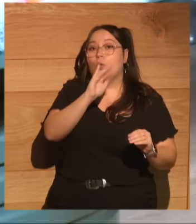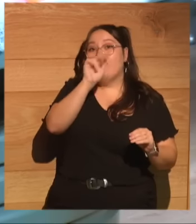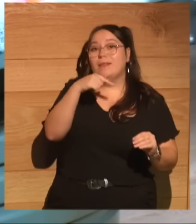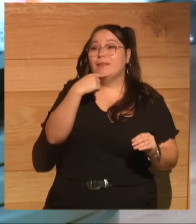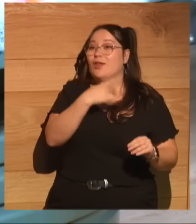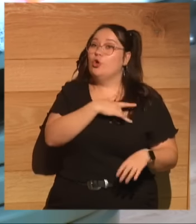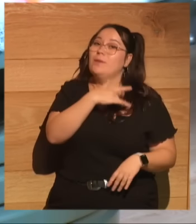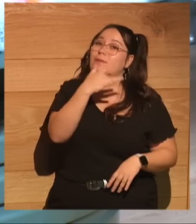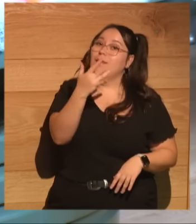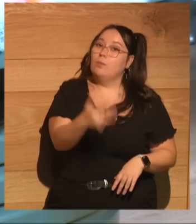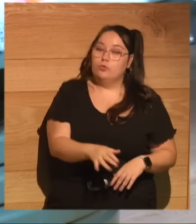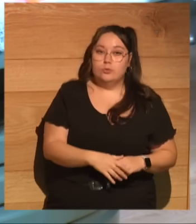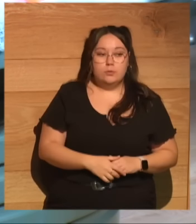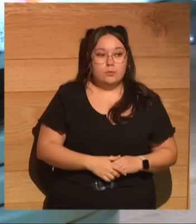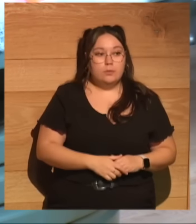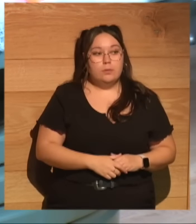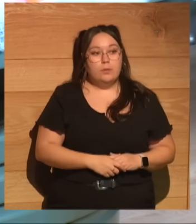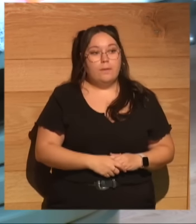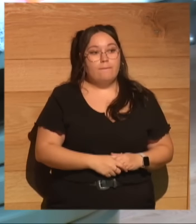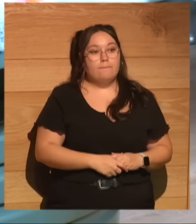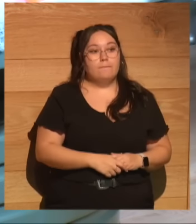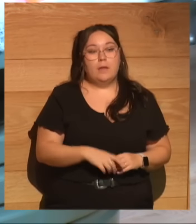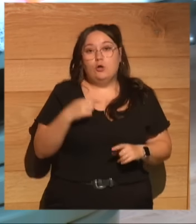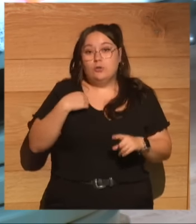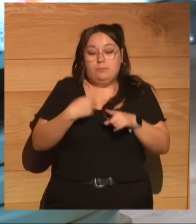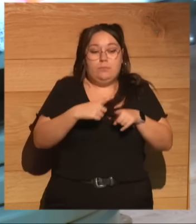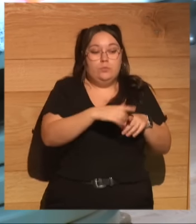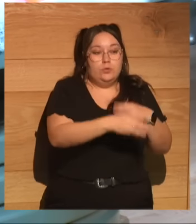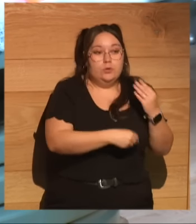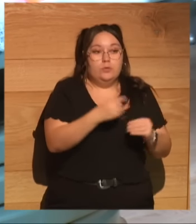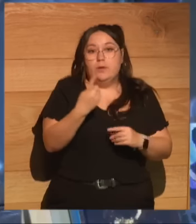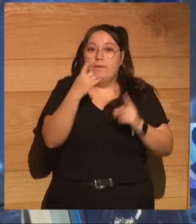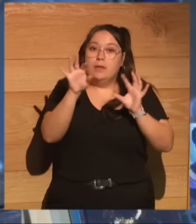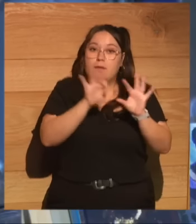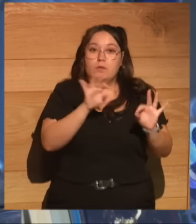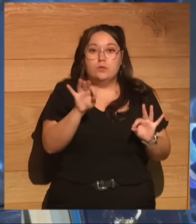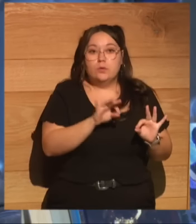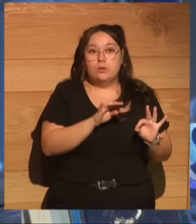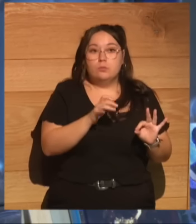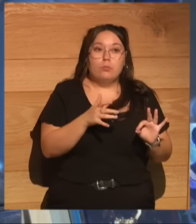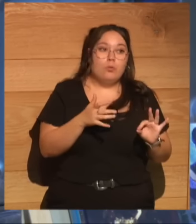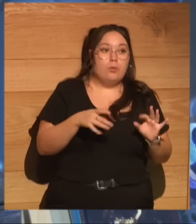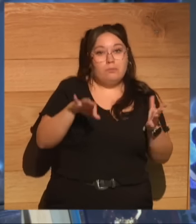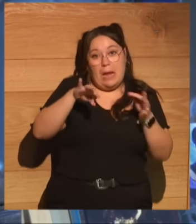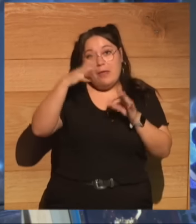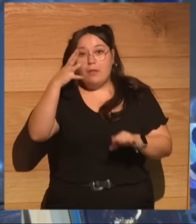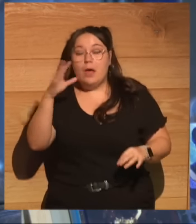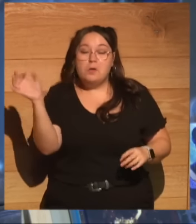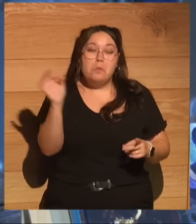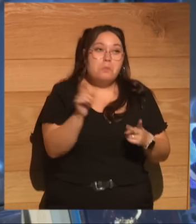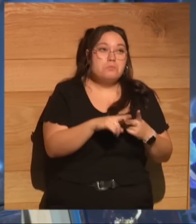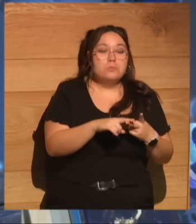romantizamos. Romantizamos, lo dice mucho él. Lo que hemos hecho. Y muchas veces las decisiones son más bien azarosas o producto